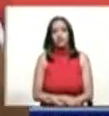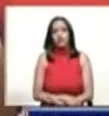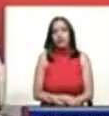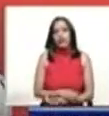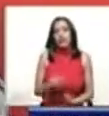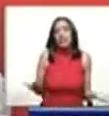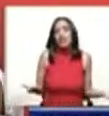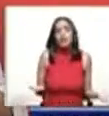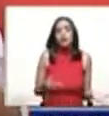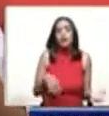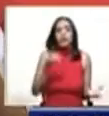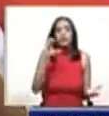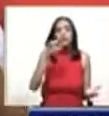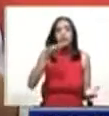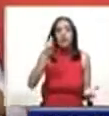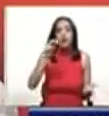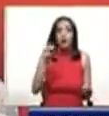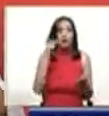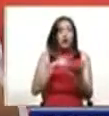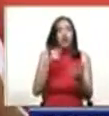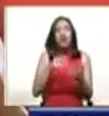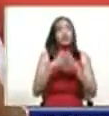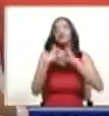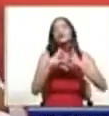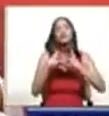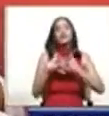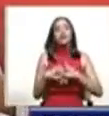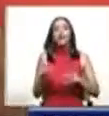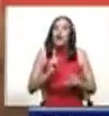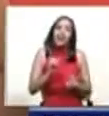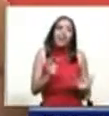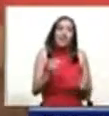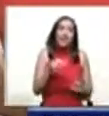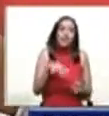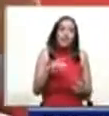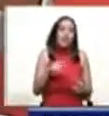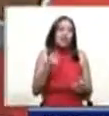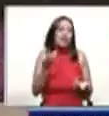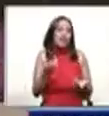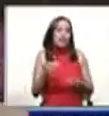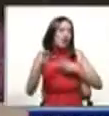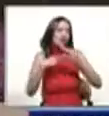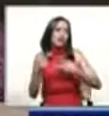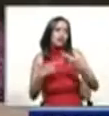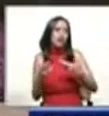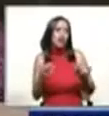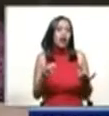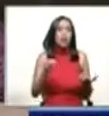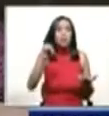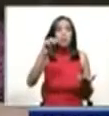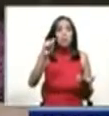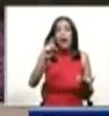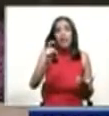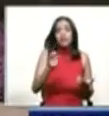Delgado Chalbó? Delgado Chalbó le dijo a los gringos, ojo, Delgado Chalbó no es que era marxista, no, era un militar